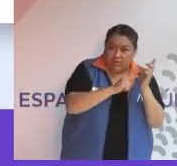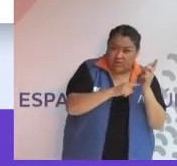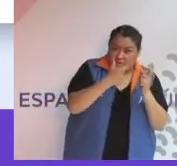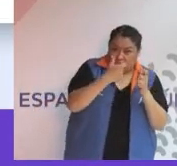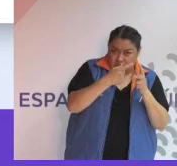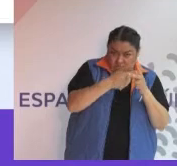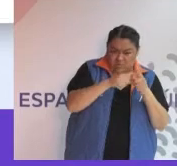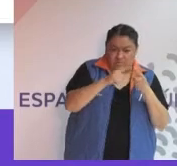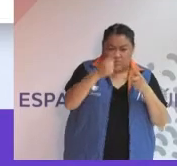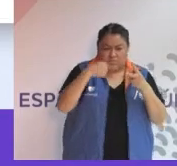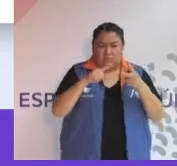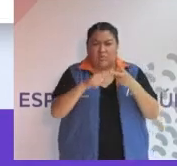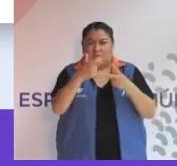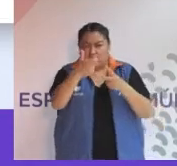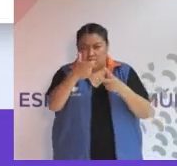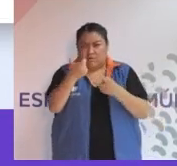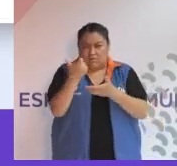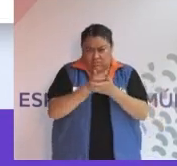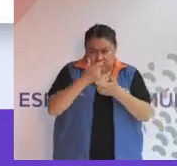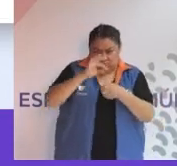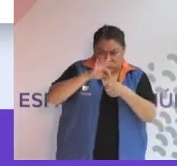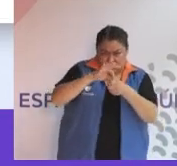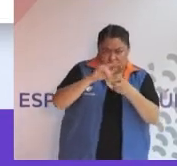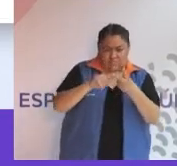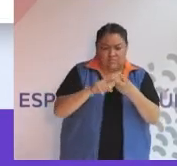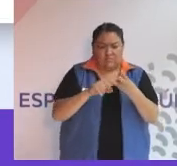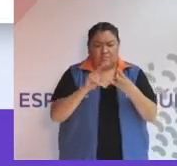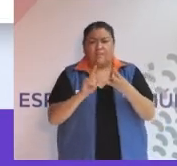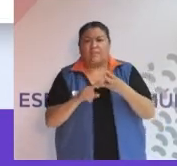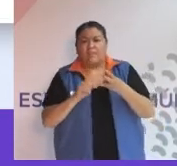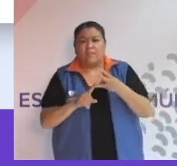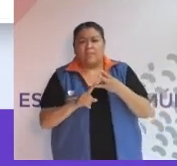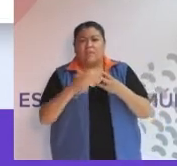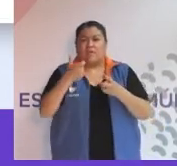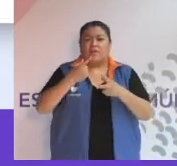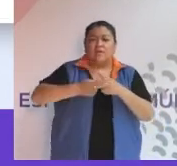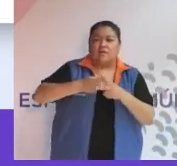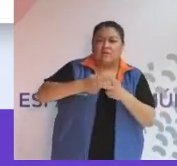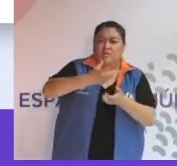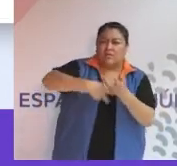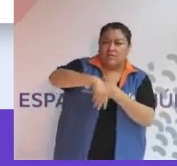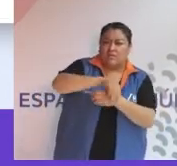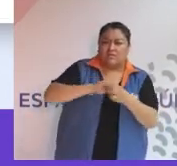parte financiera, la parte de